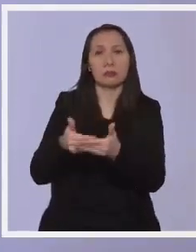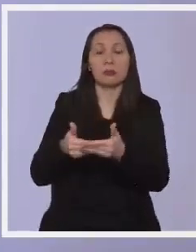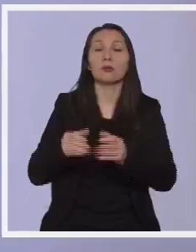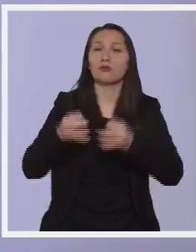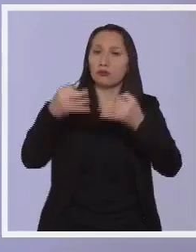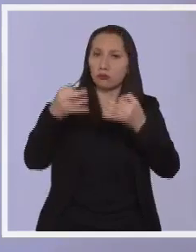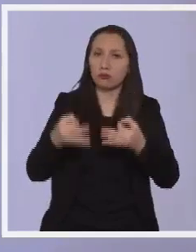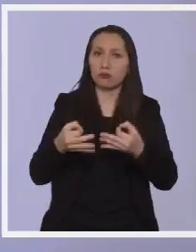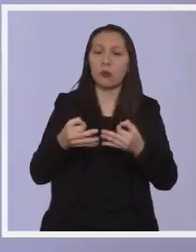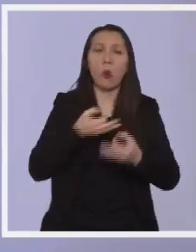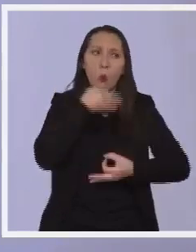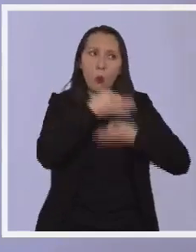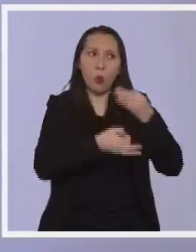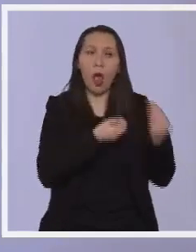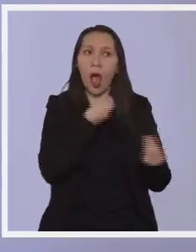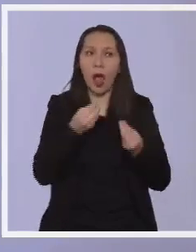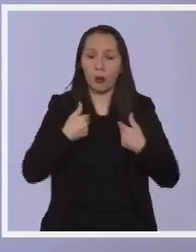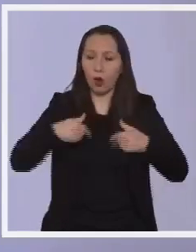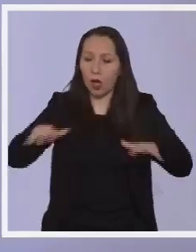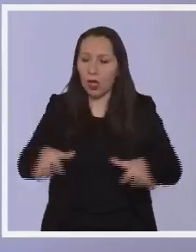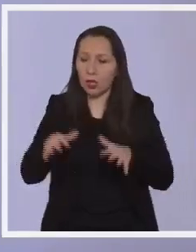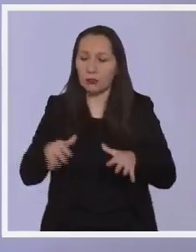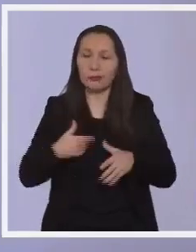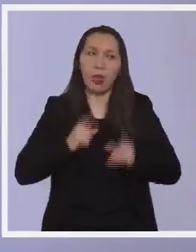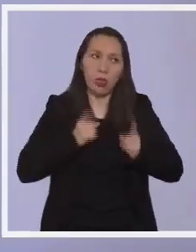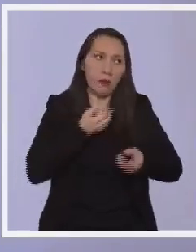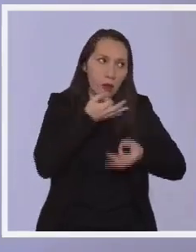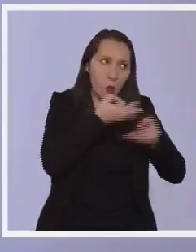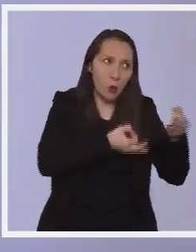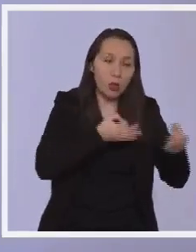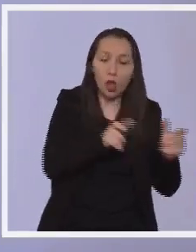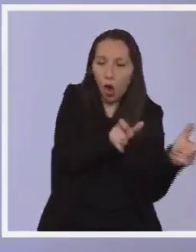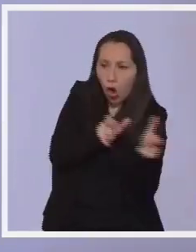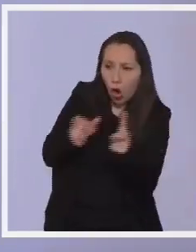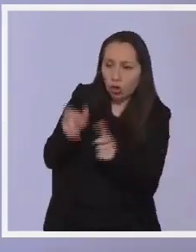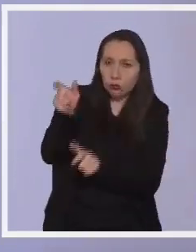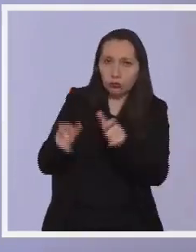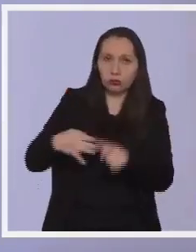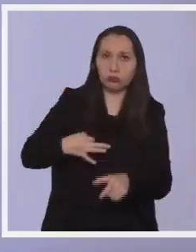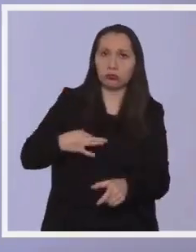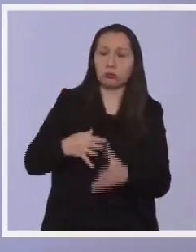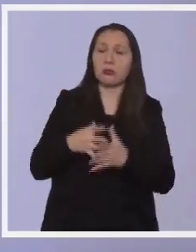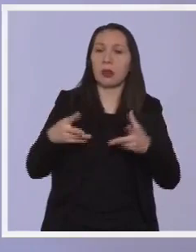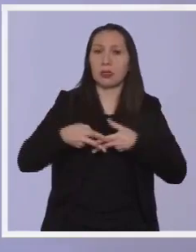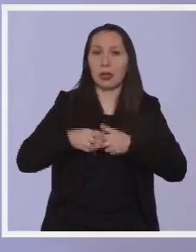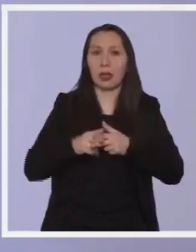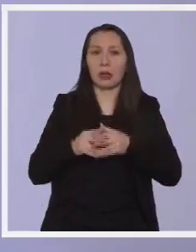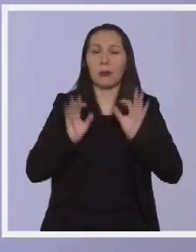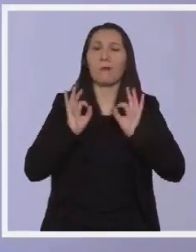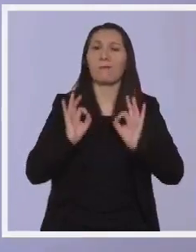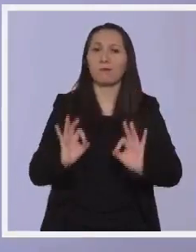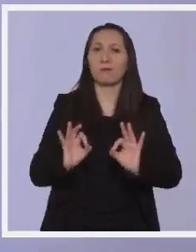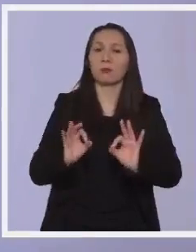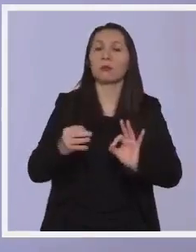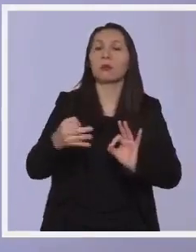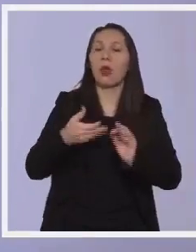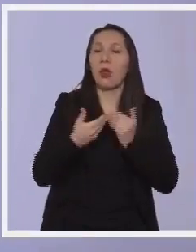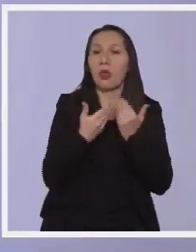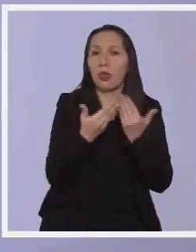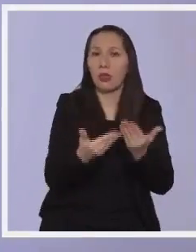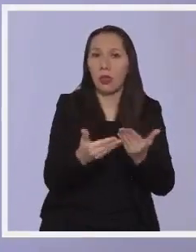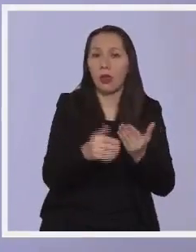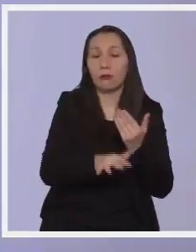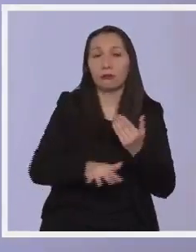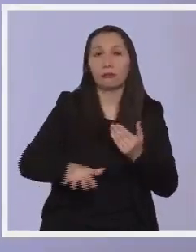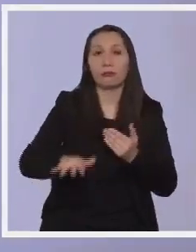que rinda más cuenta de su accionar y de un control civil más efectivo, con más herramientas, y que pueda asegurar que